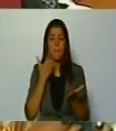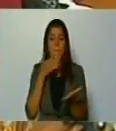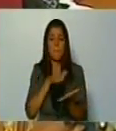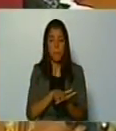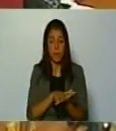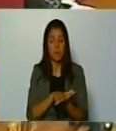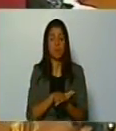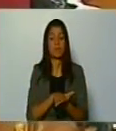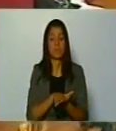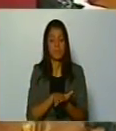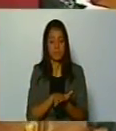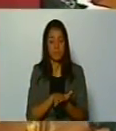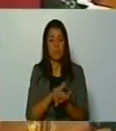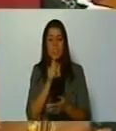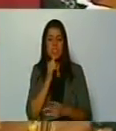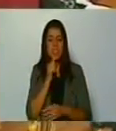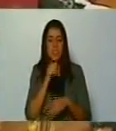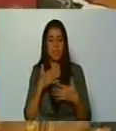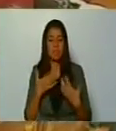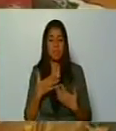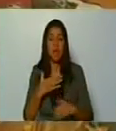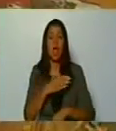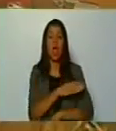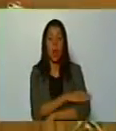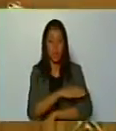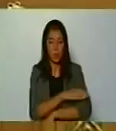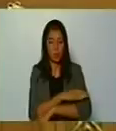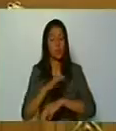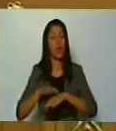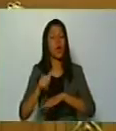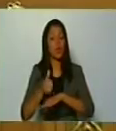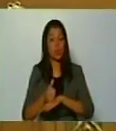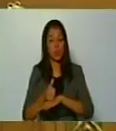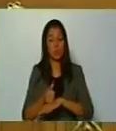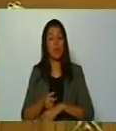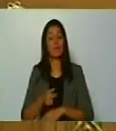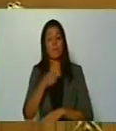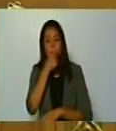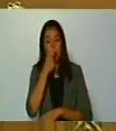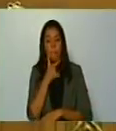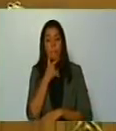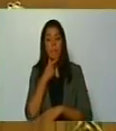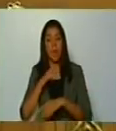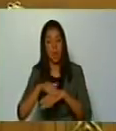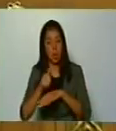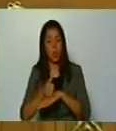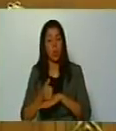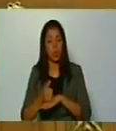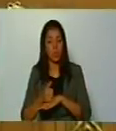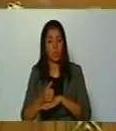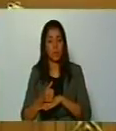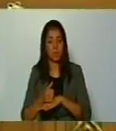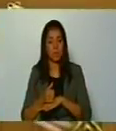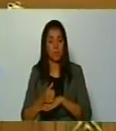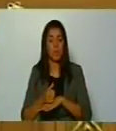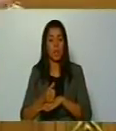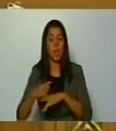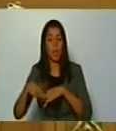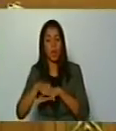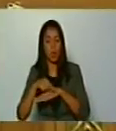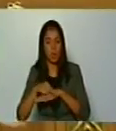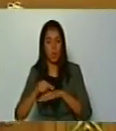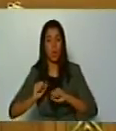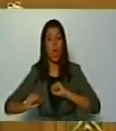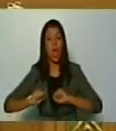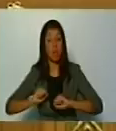Todo eso se ocasionó por llamados como ese. Y lamentablemente también se ocasionó la actuación irregular de agentes del Estado, que no